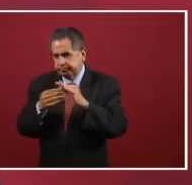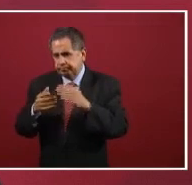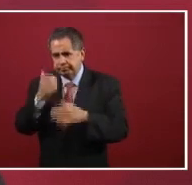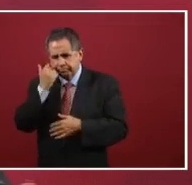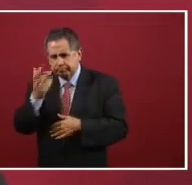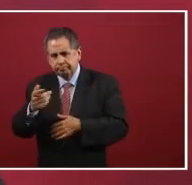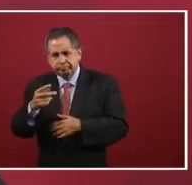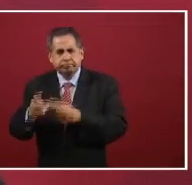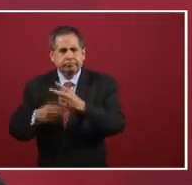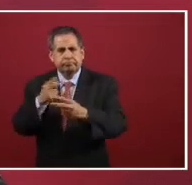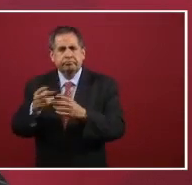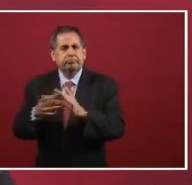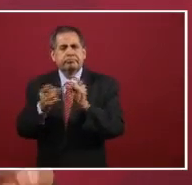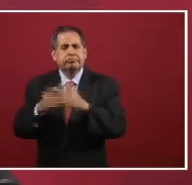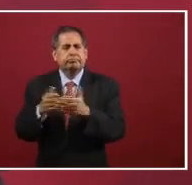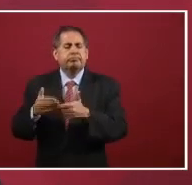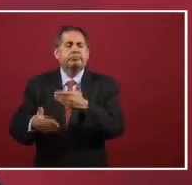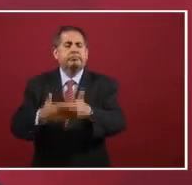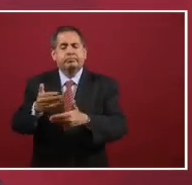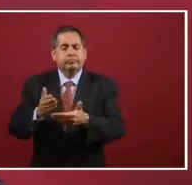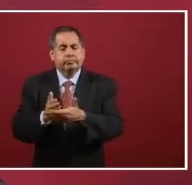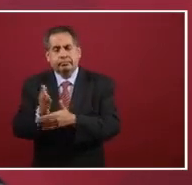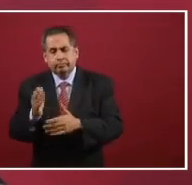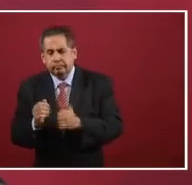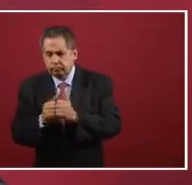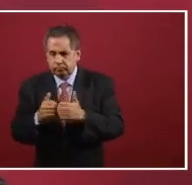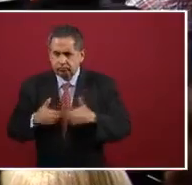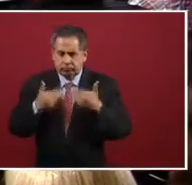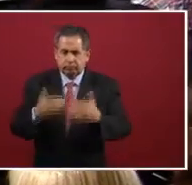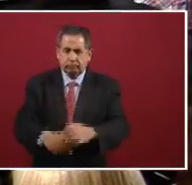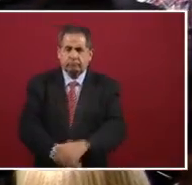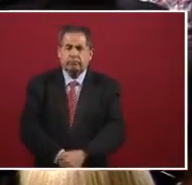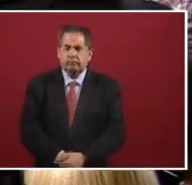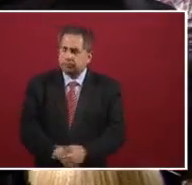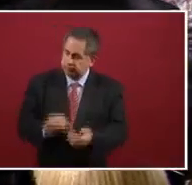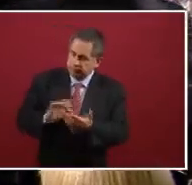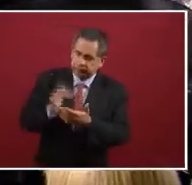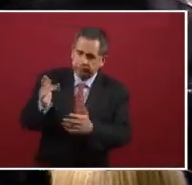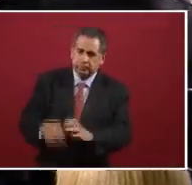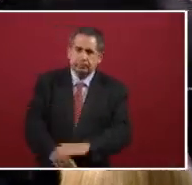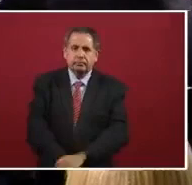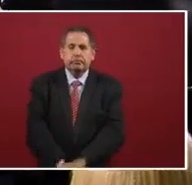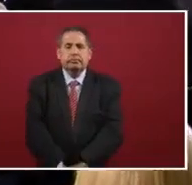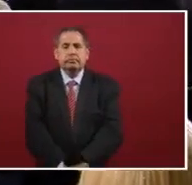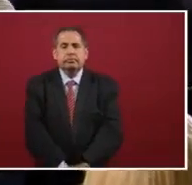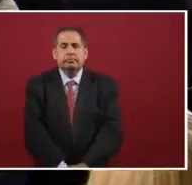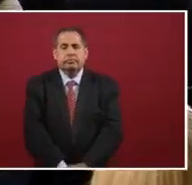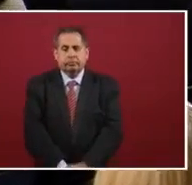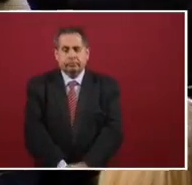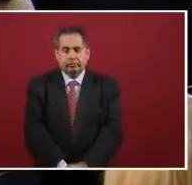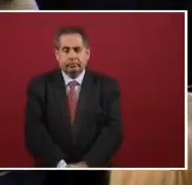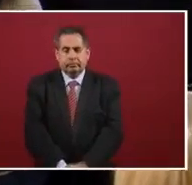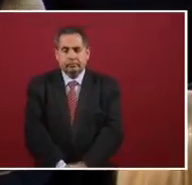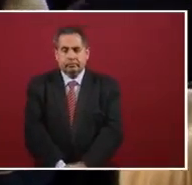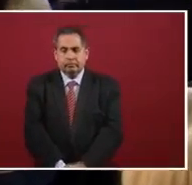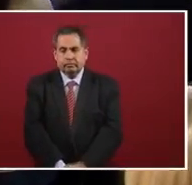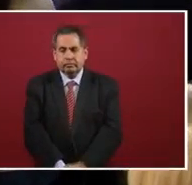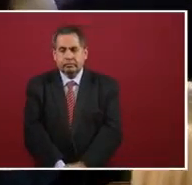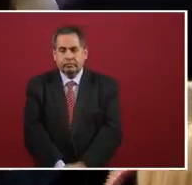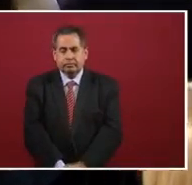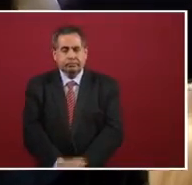deseen y pasar las pruebas y el control de confianza. Bueno, muchas gracias porque tenemos poco tiempo. Otra oportunidad